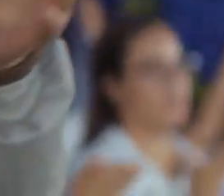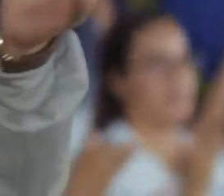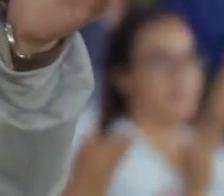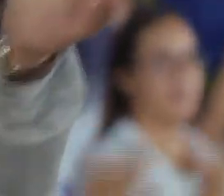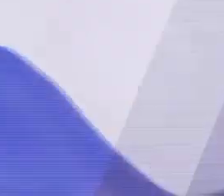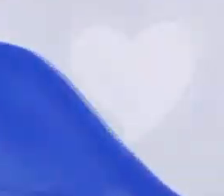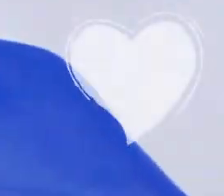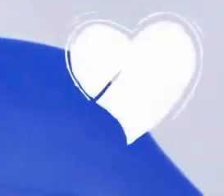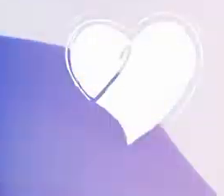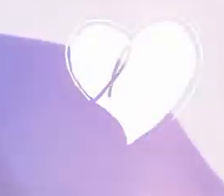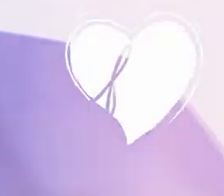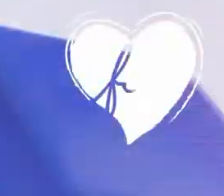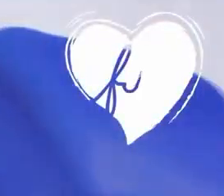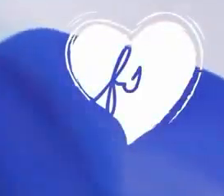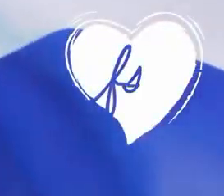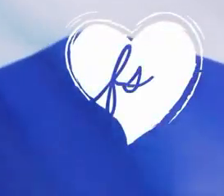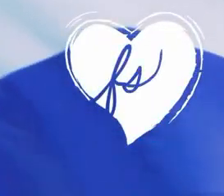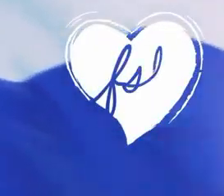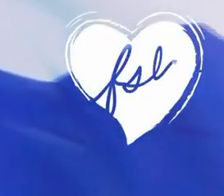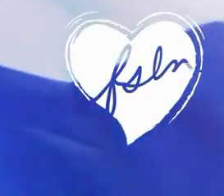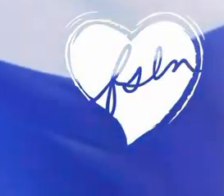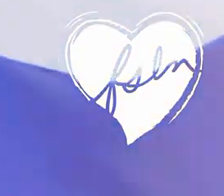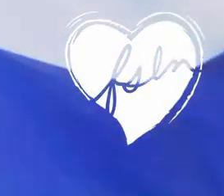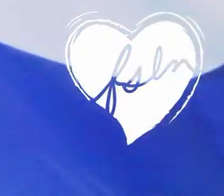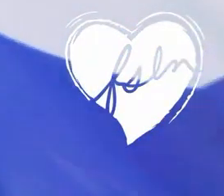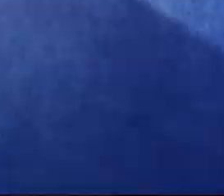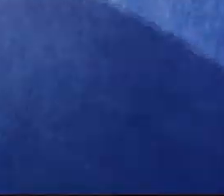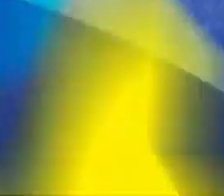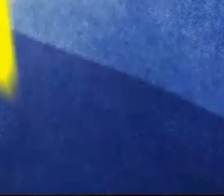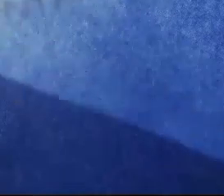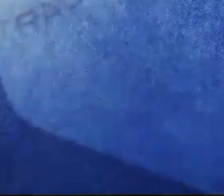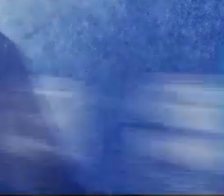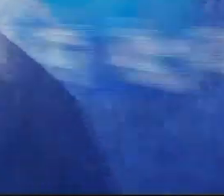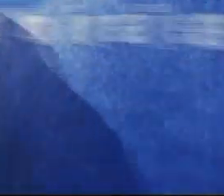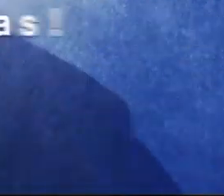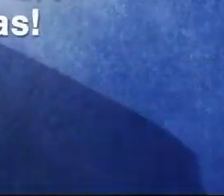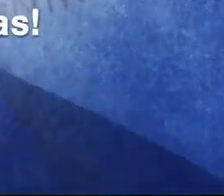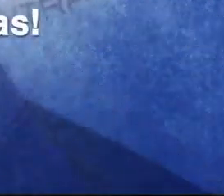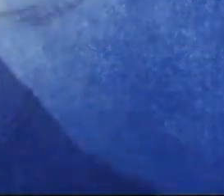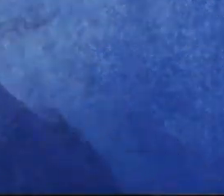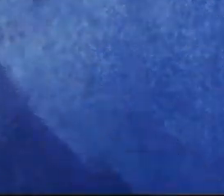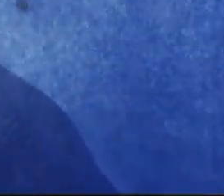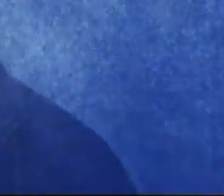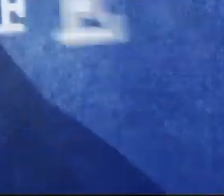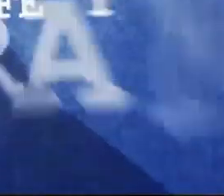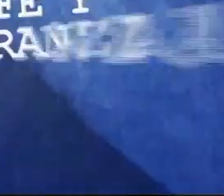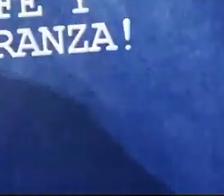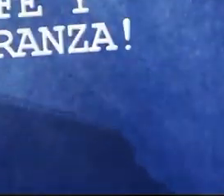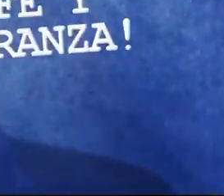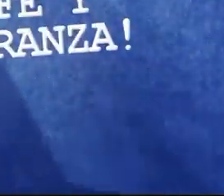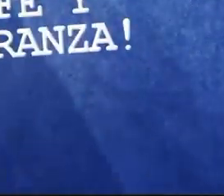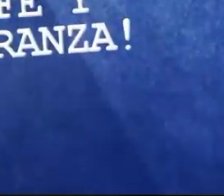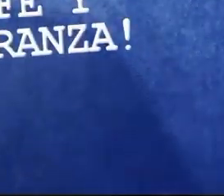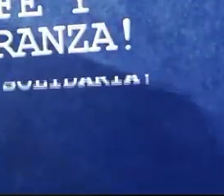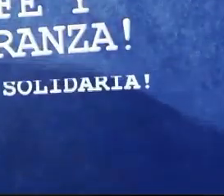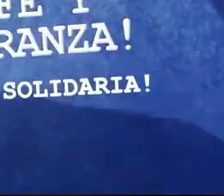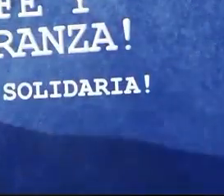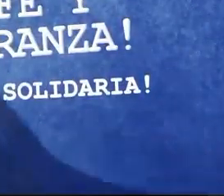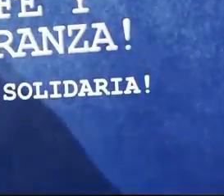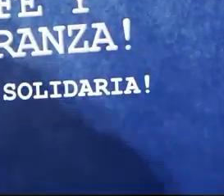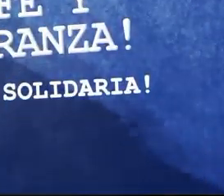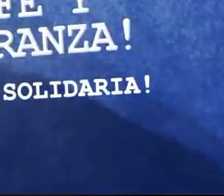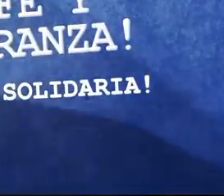venceremos. Sandino, patria libre y soberana. Nicaragua, 40 Revolución.